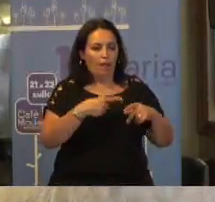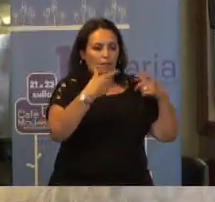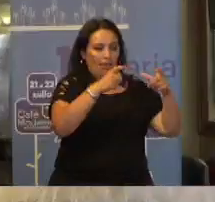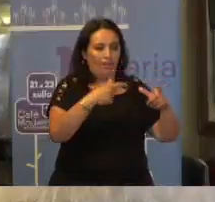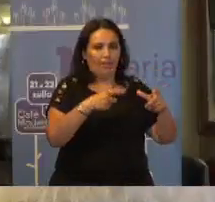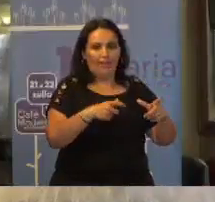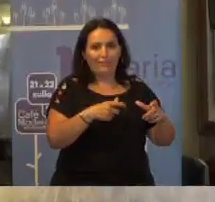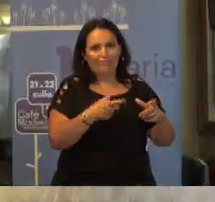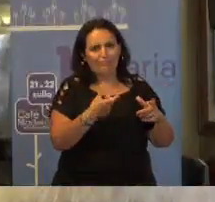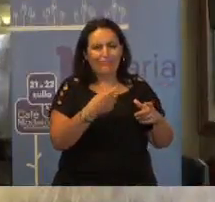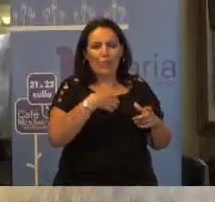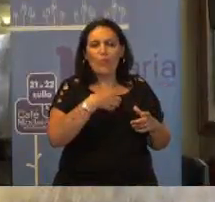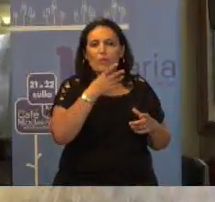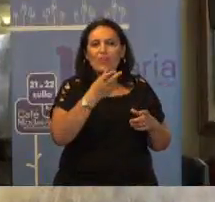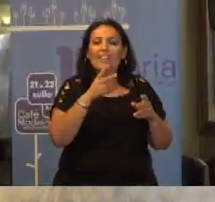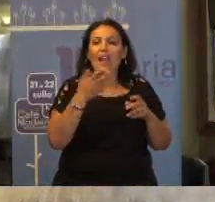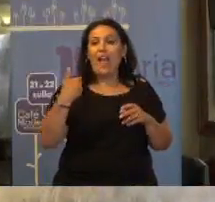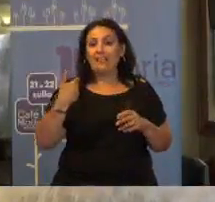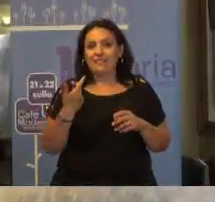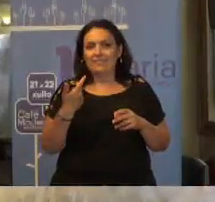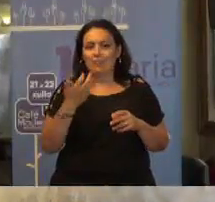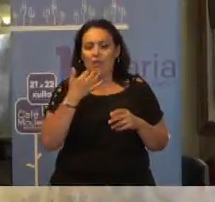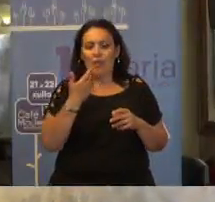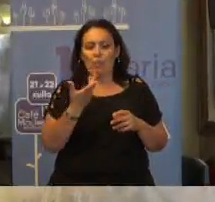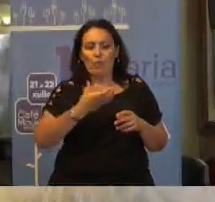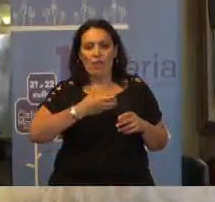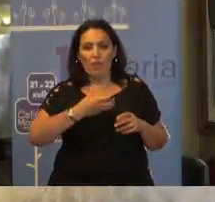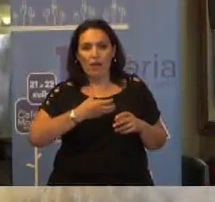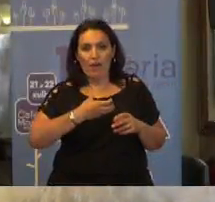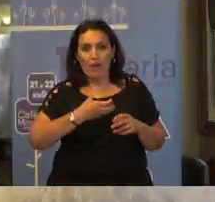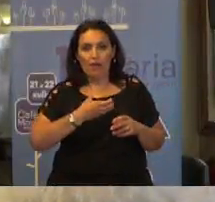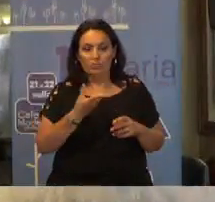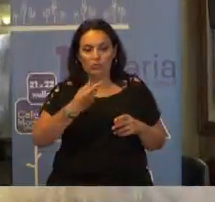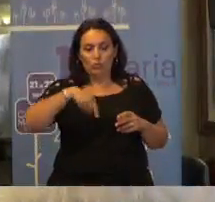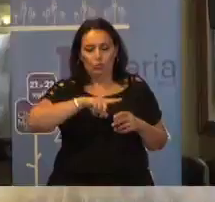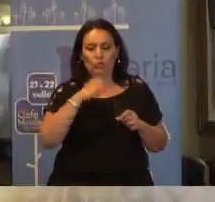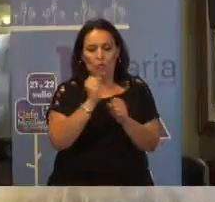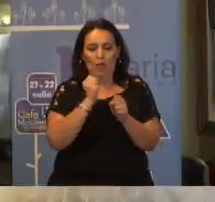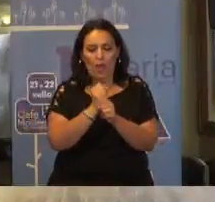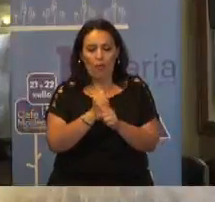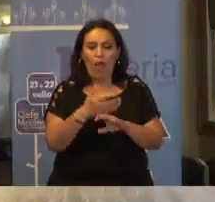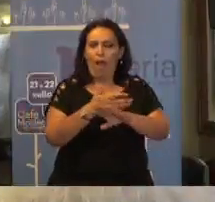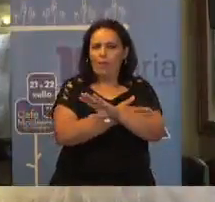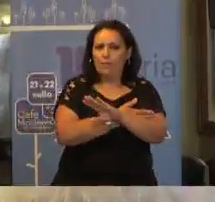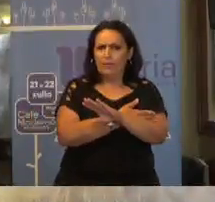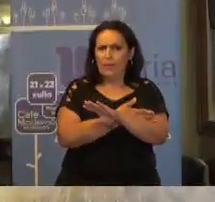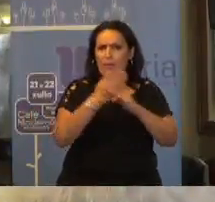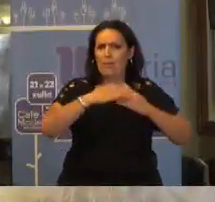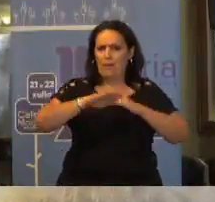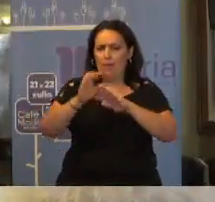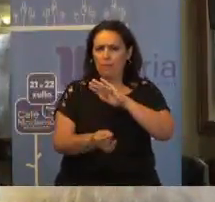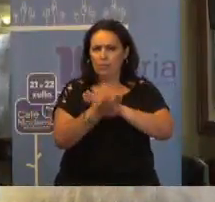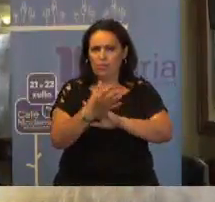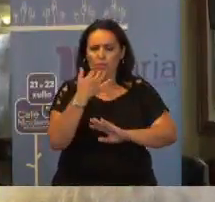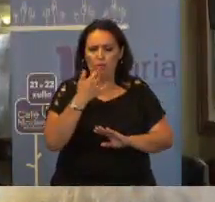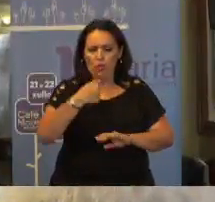nivel municipal antes da propia asistencia de Marea, aínda que eu son membro da dirección